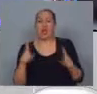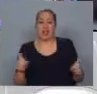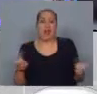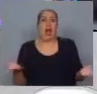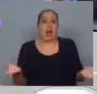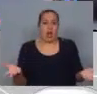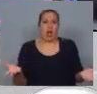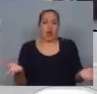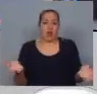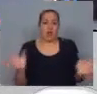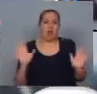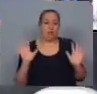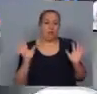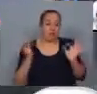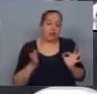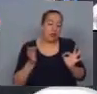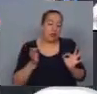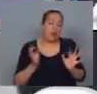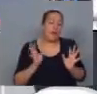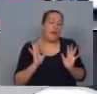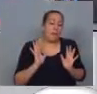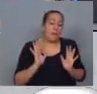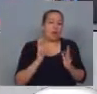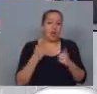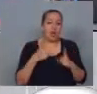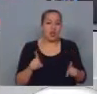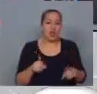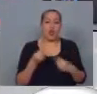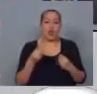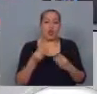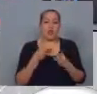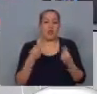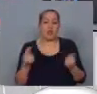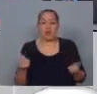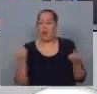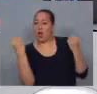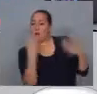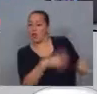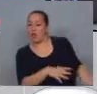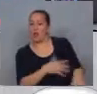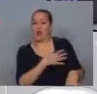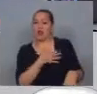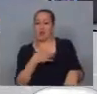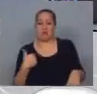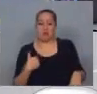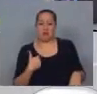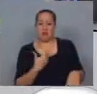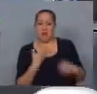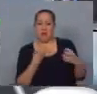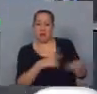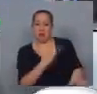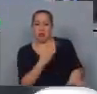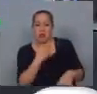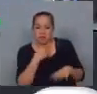juzgar moralmente a nadie pero es raro que alguien desaparezca haciendo en mamá estos pequeños